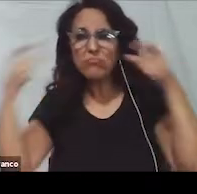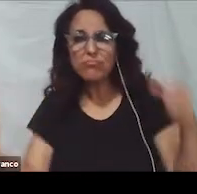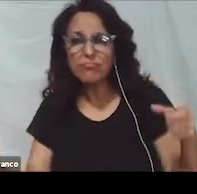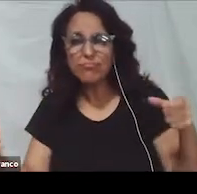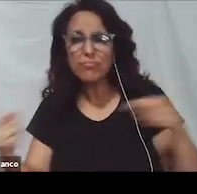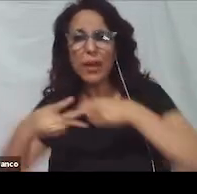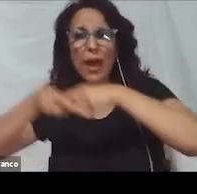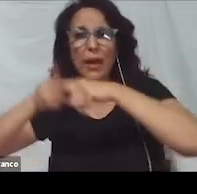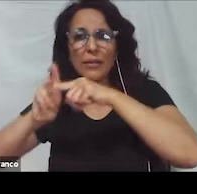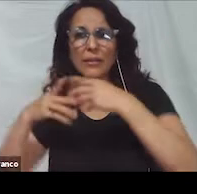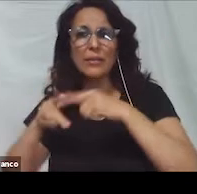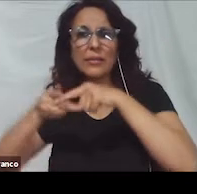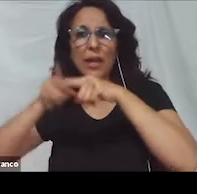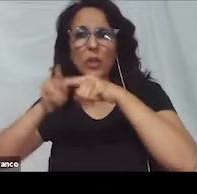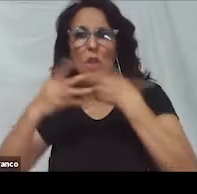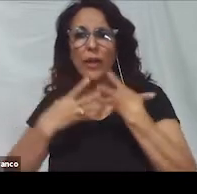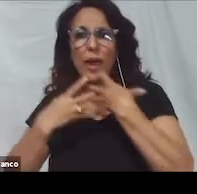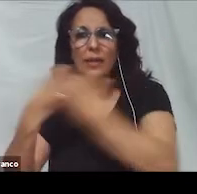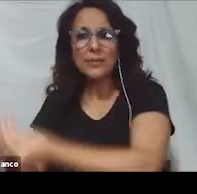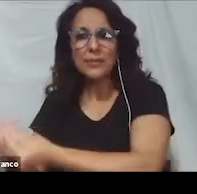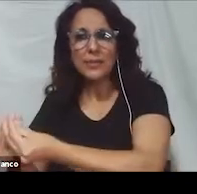tecnologías asistivas propiamente dichas.